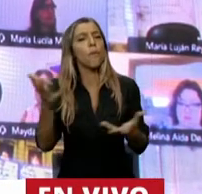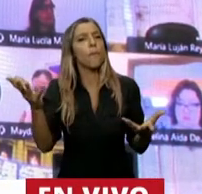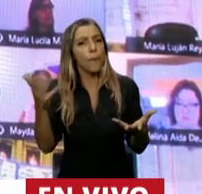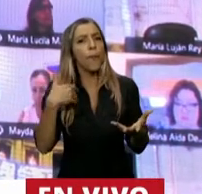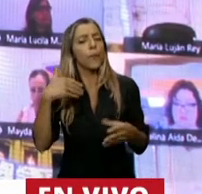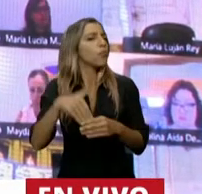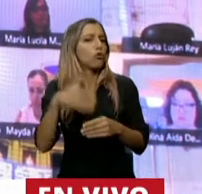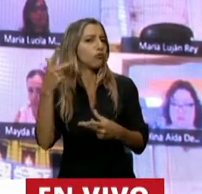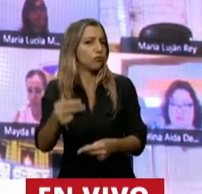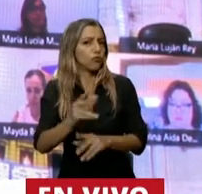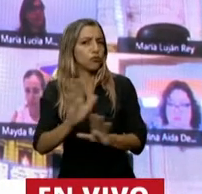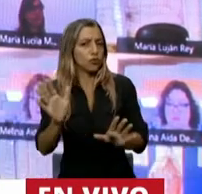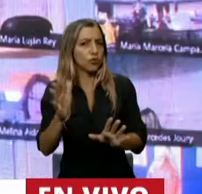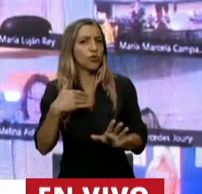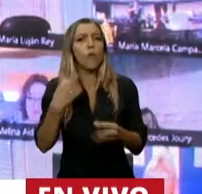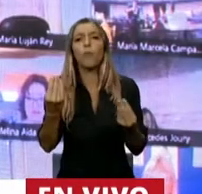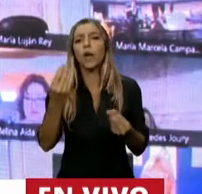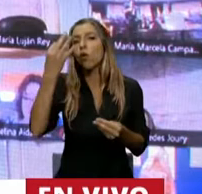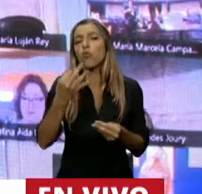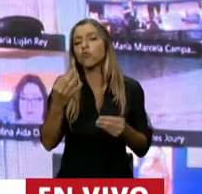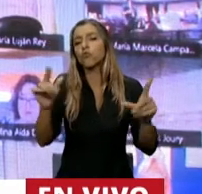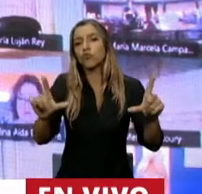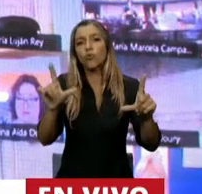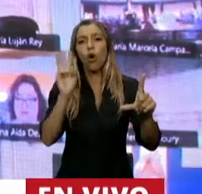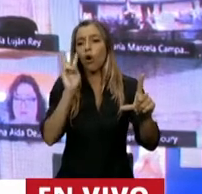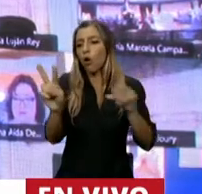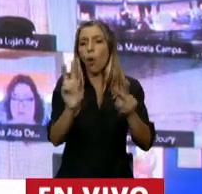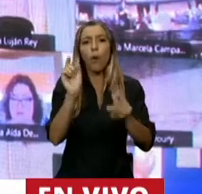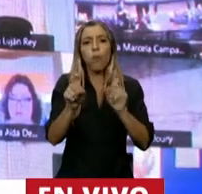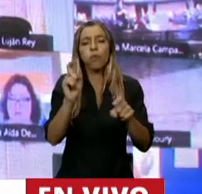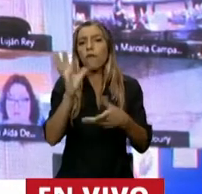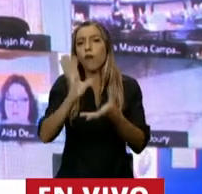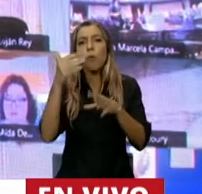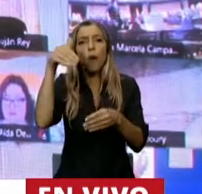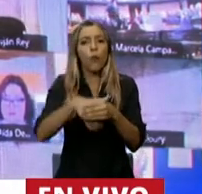es negativo. No me daba la opción acá de votar.